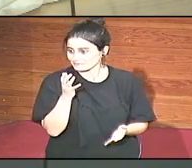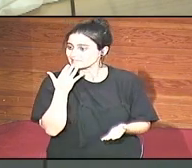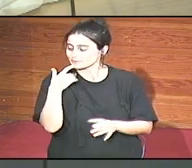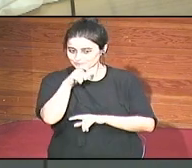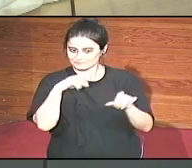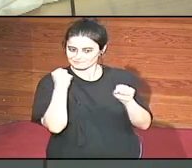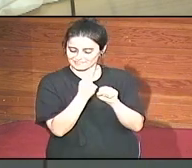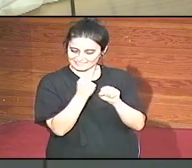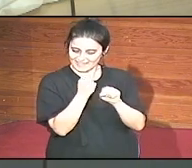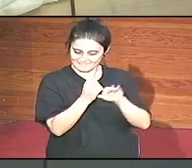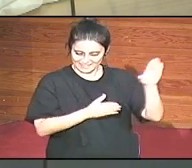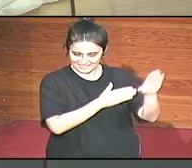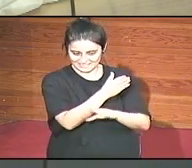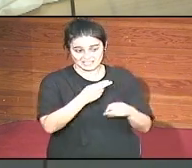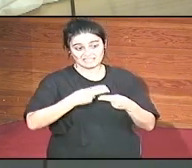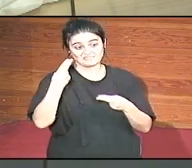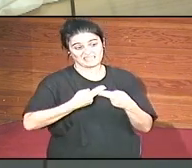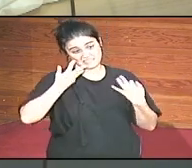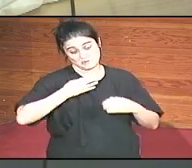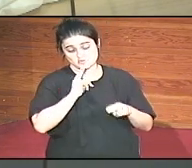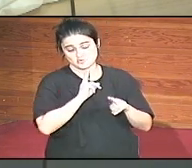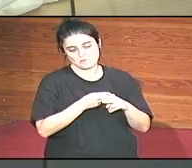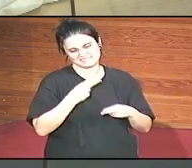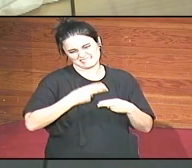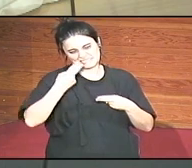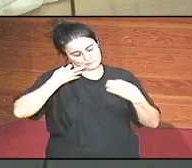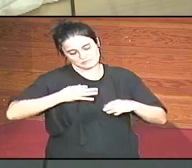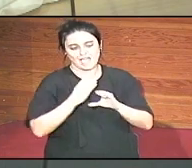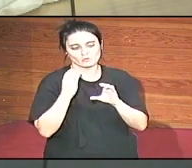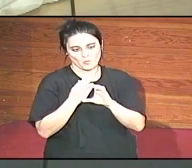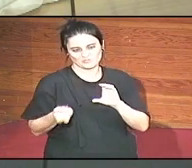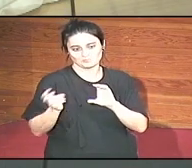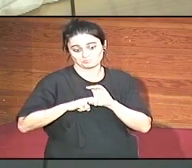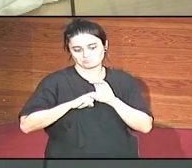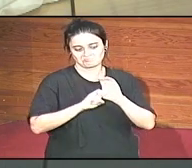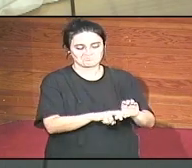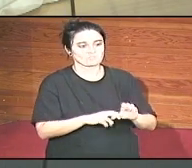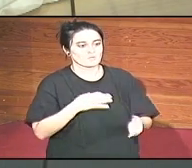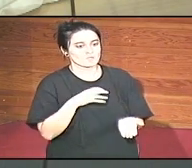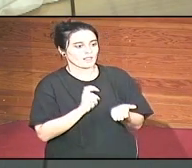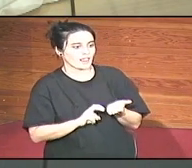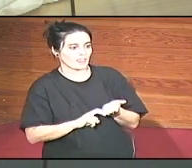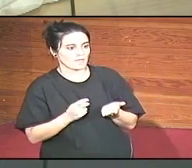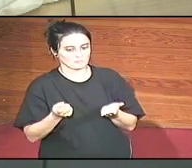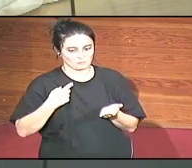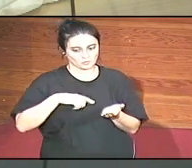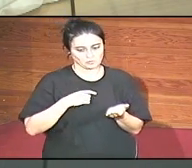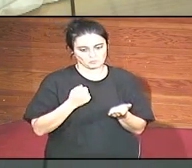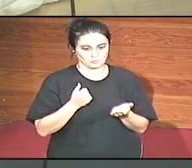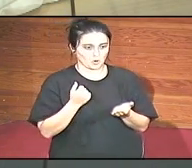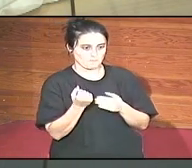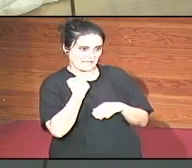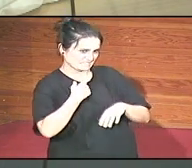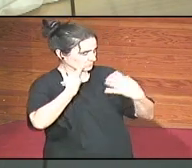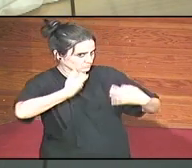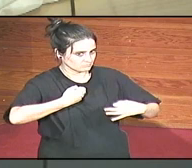y se llaman taxis allí pero son como autobuses furgonetas va a trabajar anda lo mejor un poco más que nosotros trabaja y vuelve a